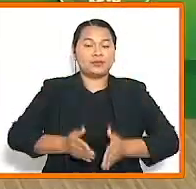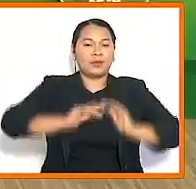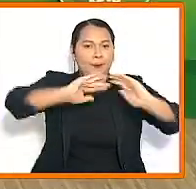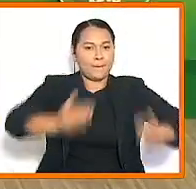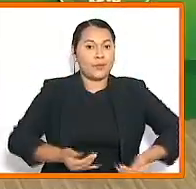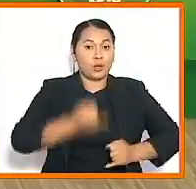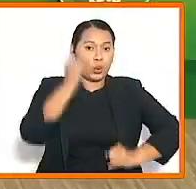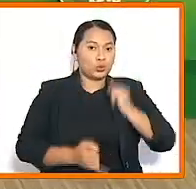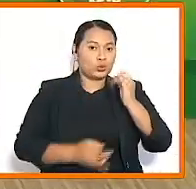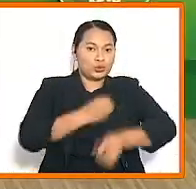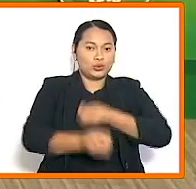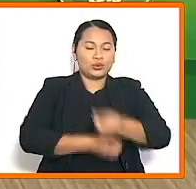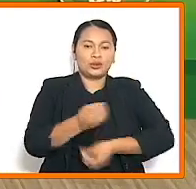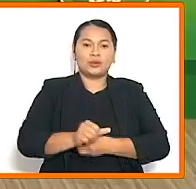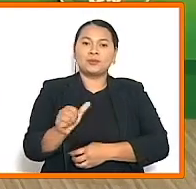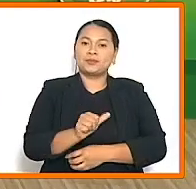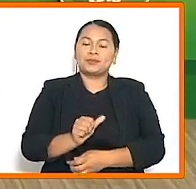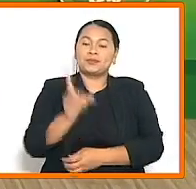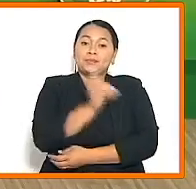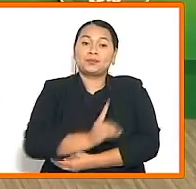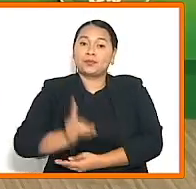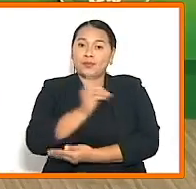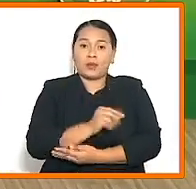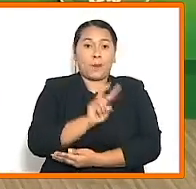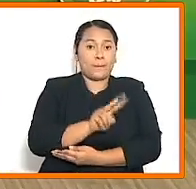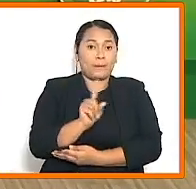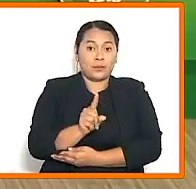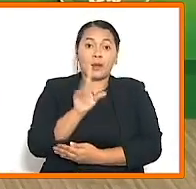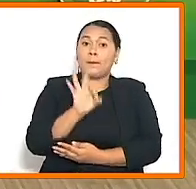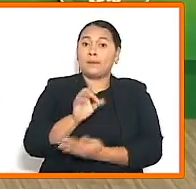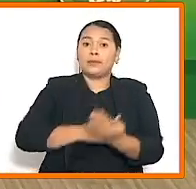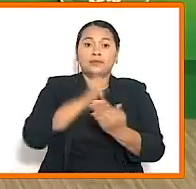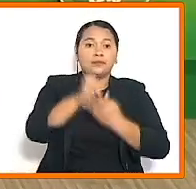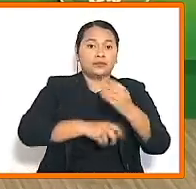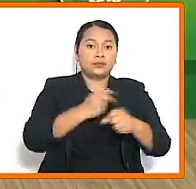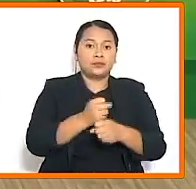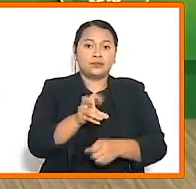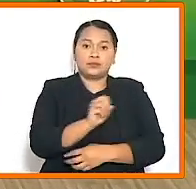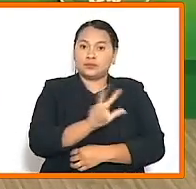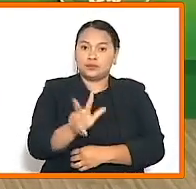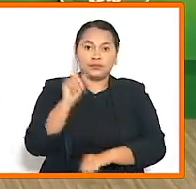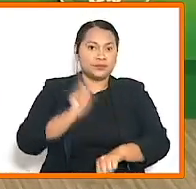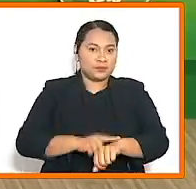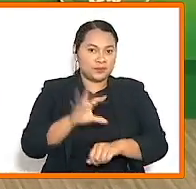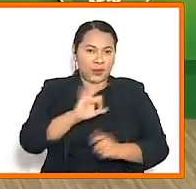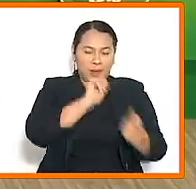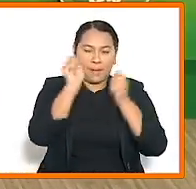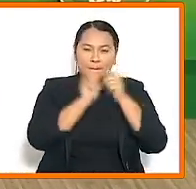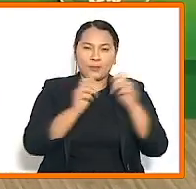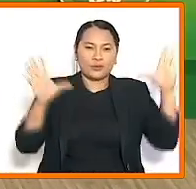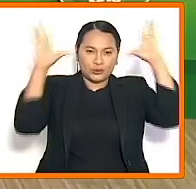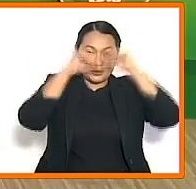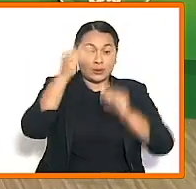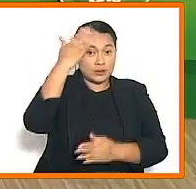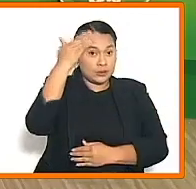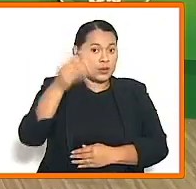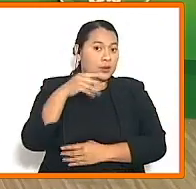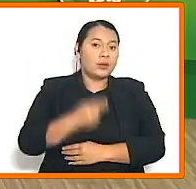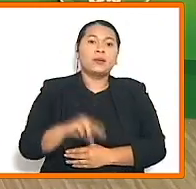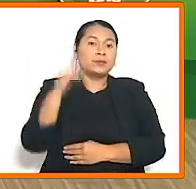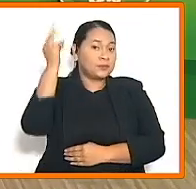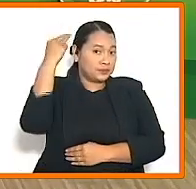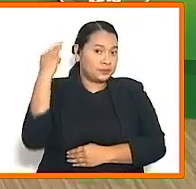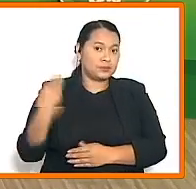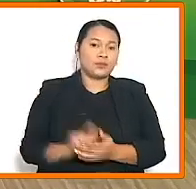nuestro último sorteo del día de hoy, domingo 29 de enero del año 2023. Son las 9 en punto de la noche y te saluda Cecilia Rosell en compañía de Tatiana